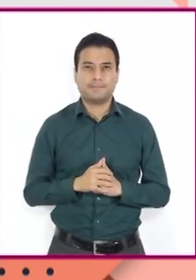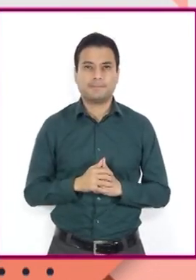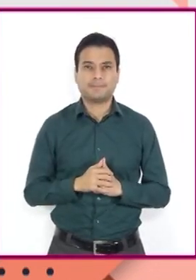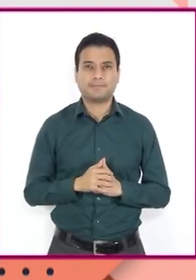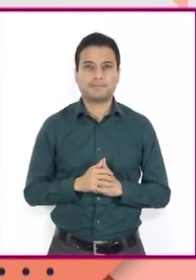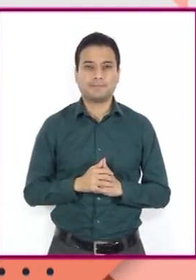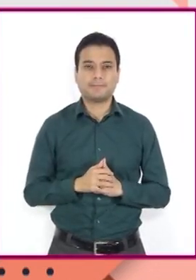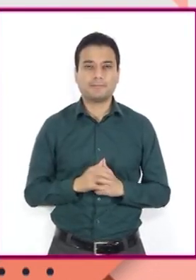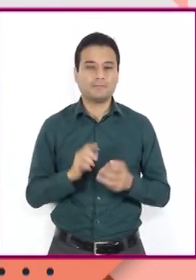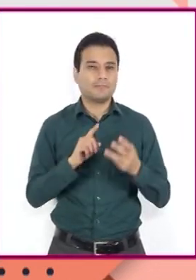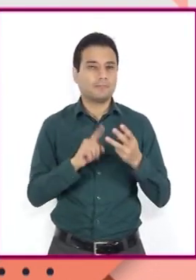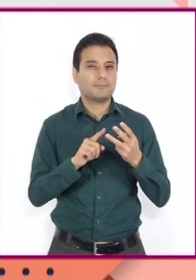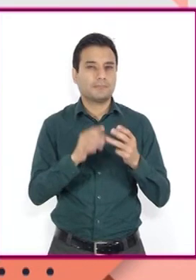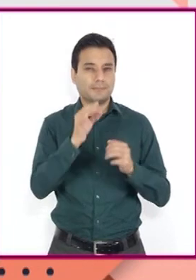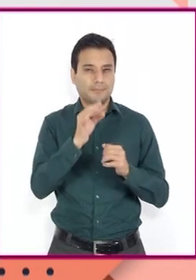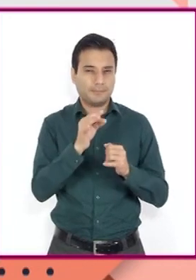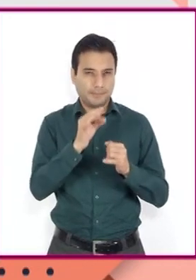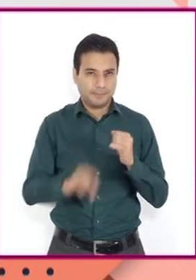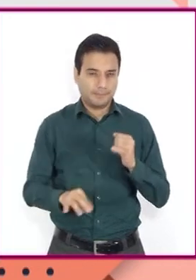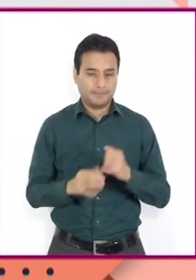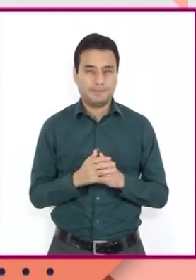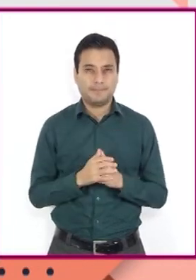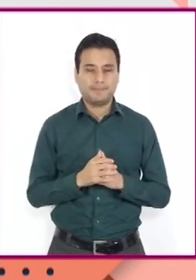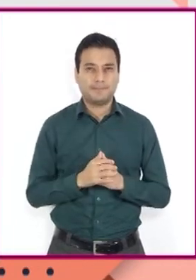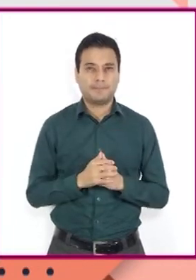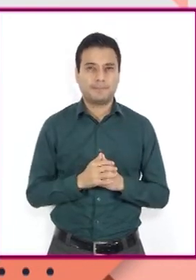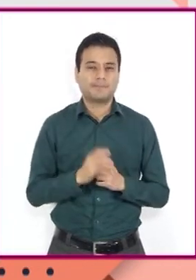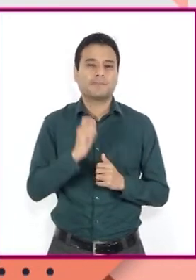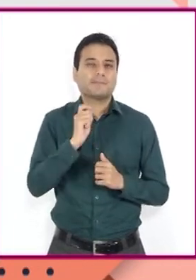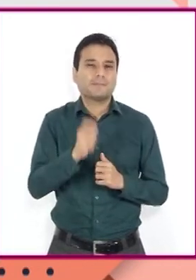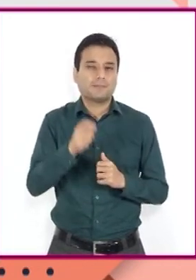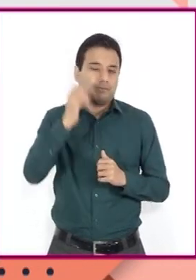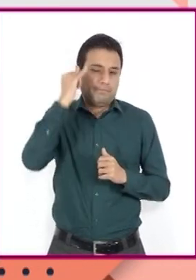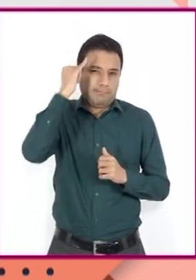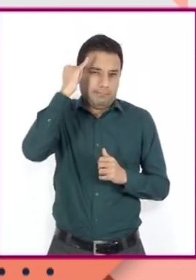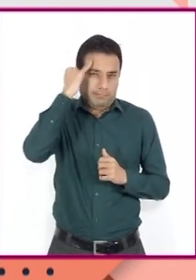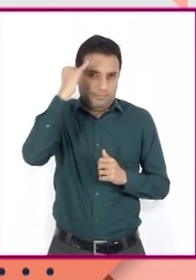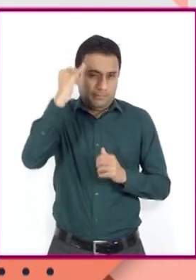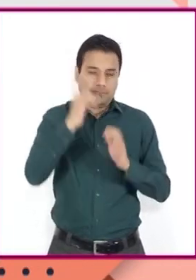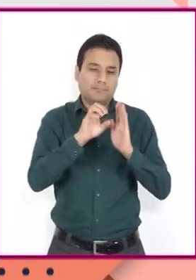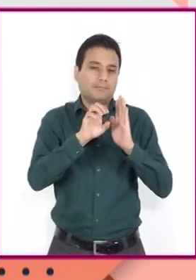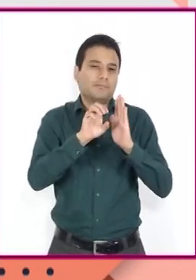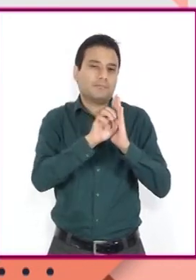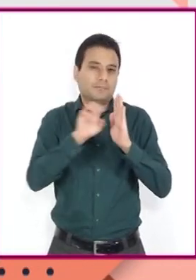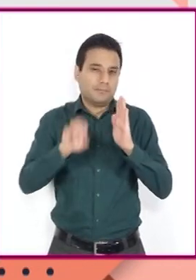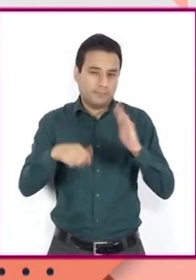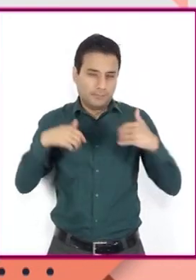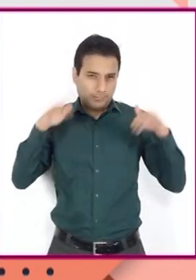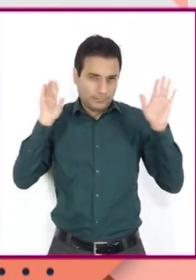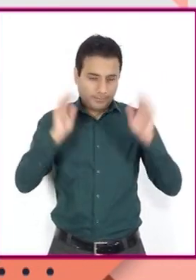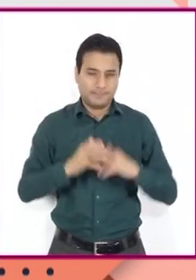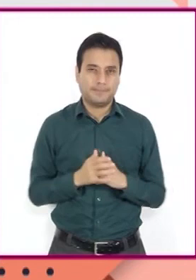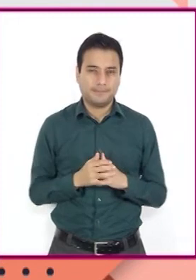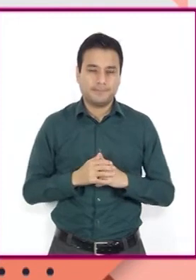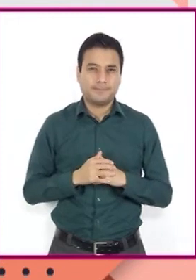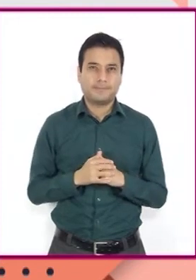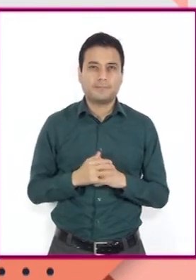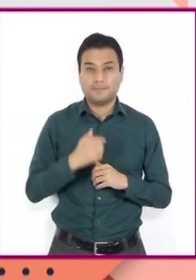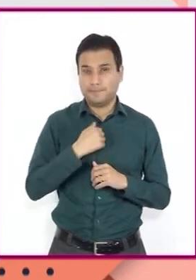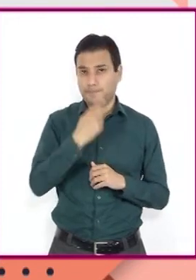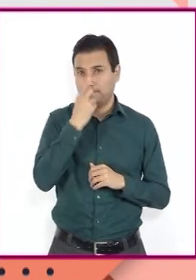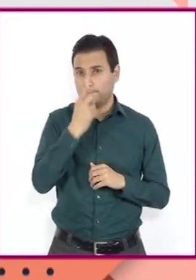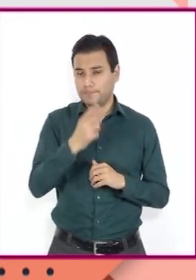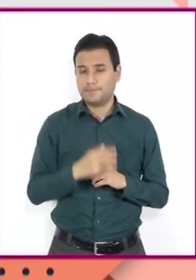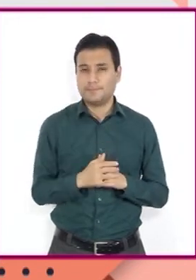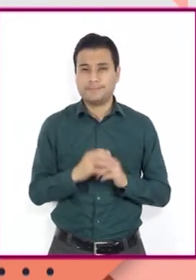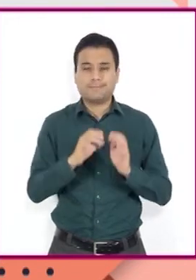Por último, el verbo en modo subjuntivo indica una situación hipotética, es decir, se plantea que,